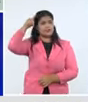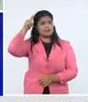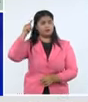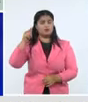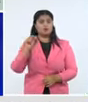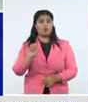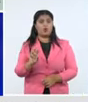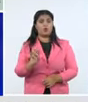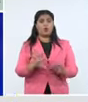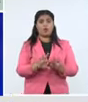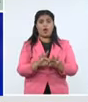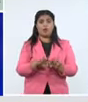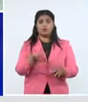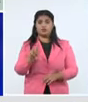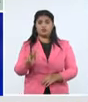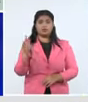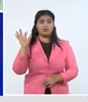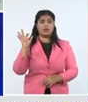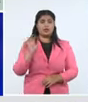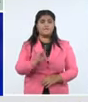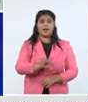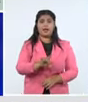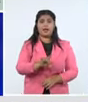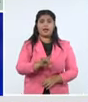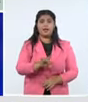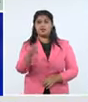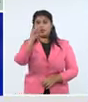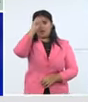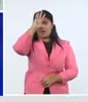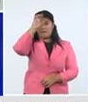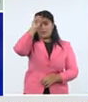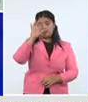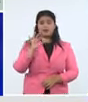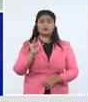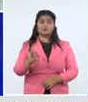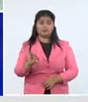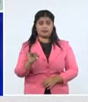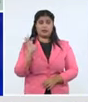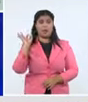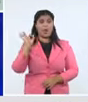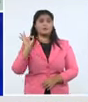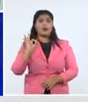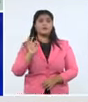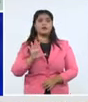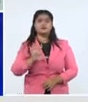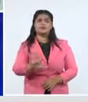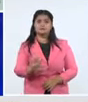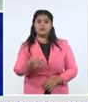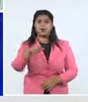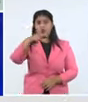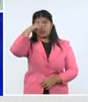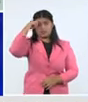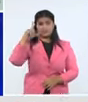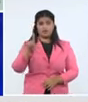Los Palacios, 10. Minas de Matahambre, 7. La San Luis, 4. Viñales, 1, al igual que San